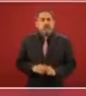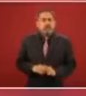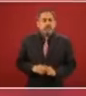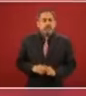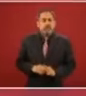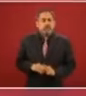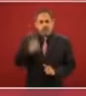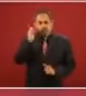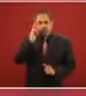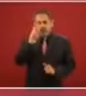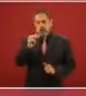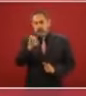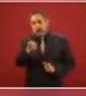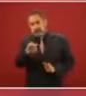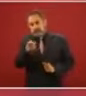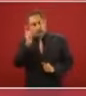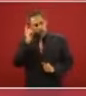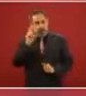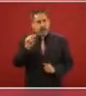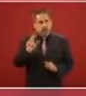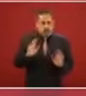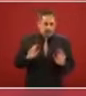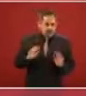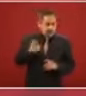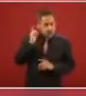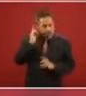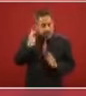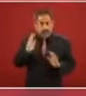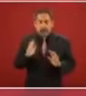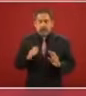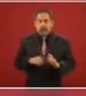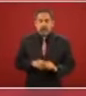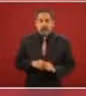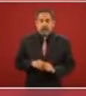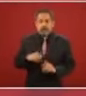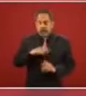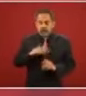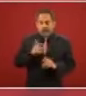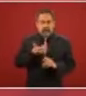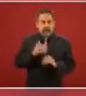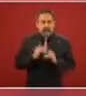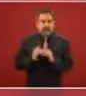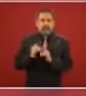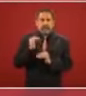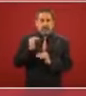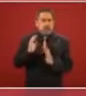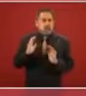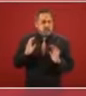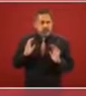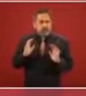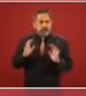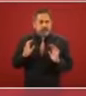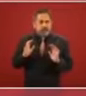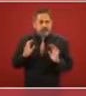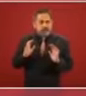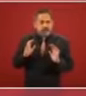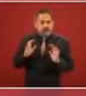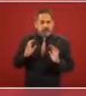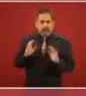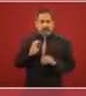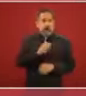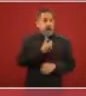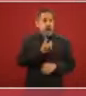no sea de esa manera, ojalá y haya crecimiento, se controle la